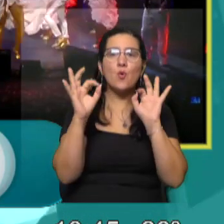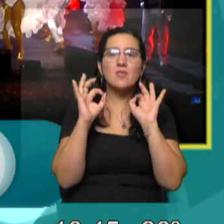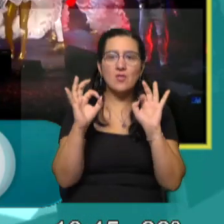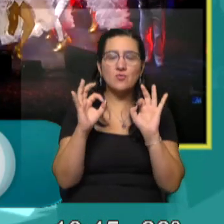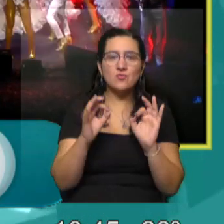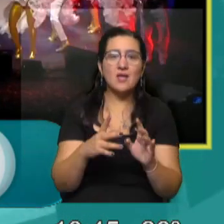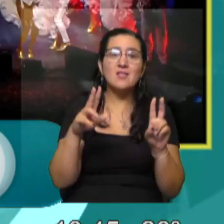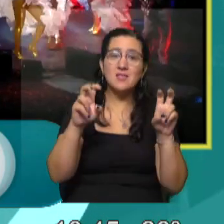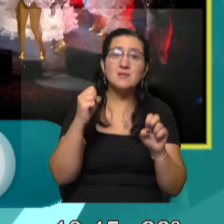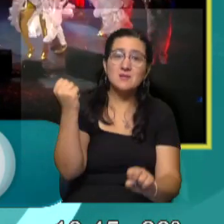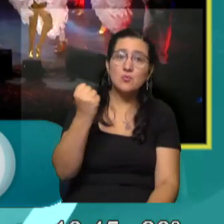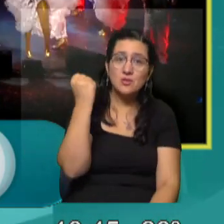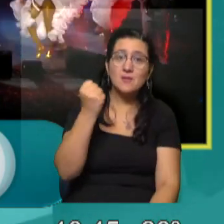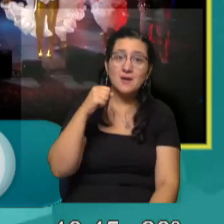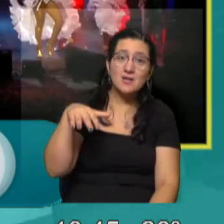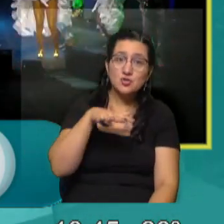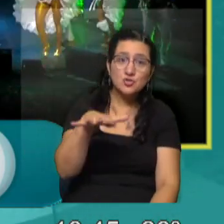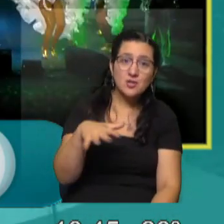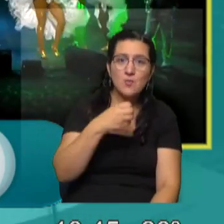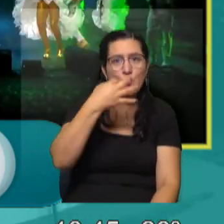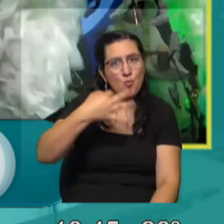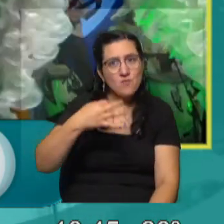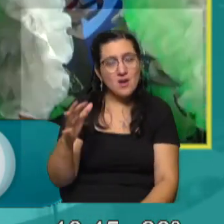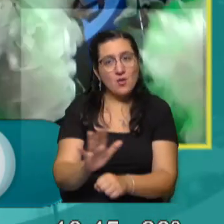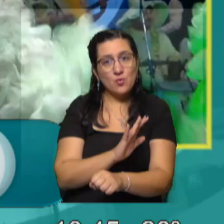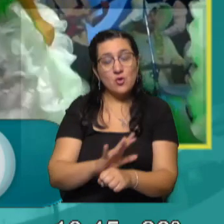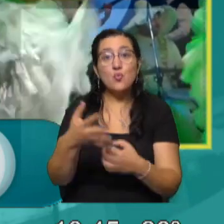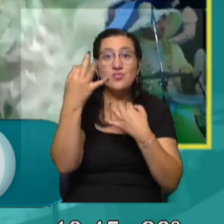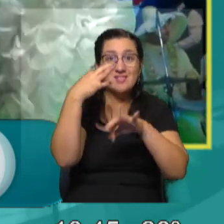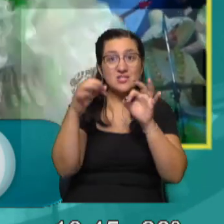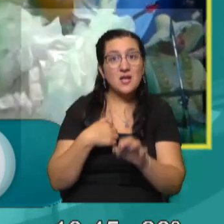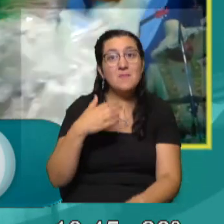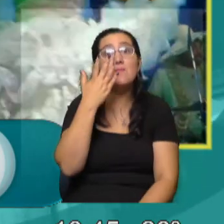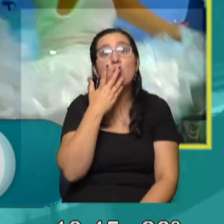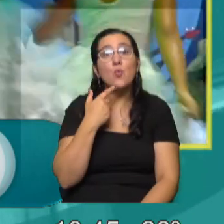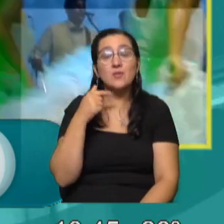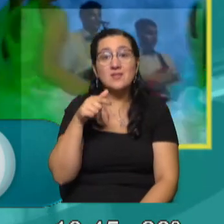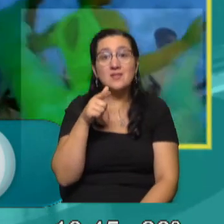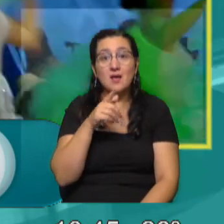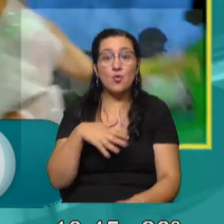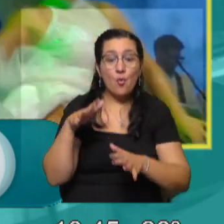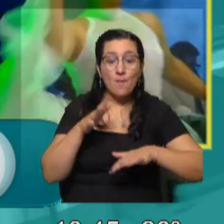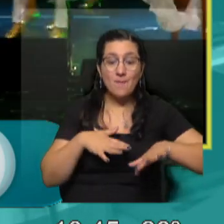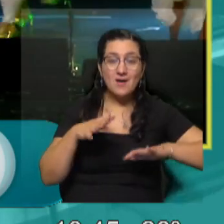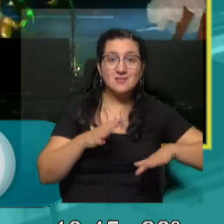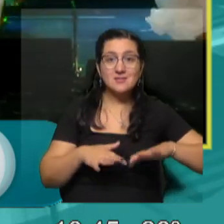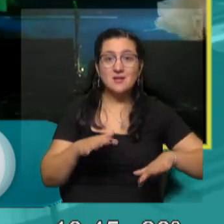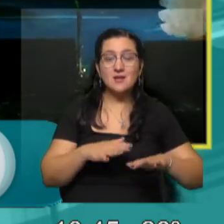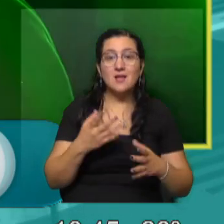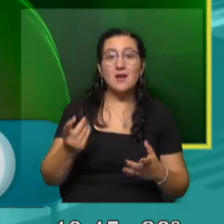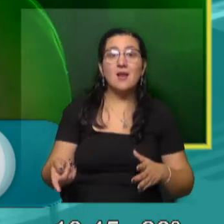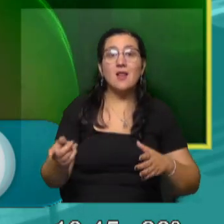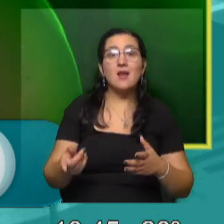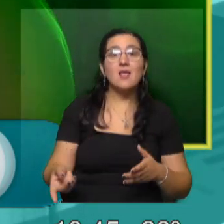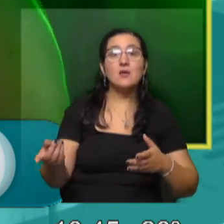temáticas importantes para la sociedad y muy bien actuadas. Y un detalle que a mí me gusta mucho de esta comparsa, y hay varias que lo hacen, la inclusión